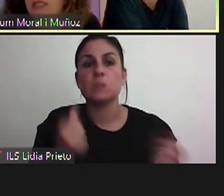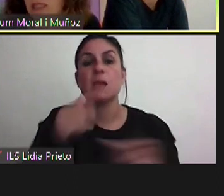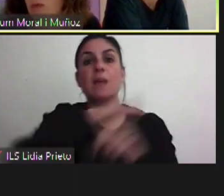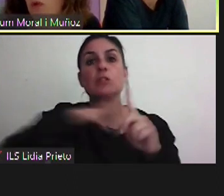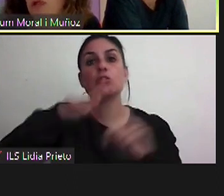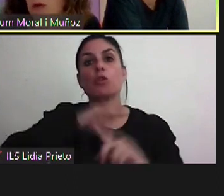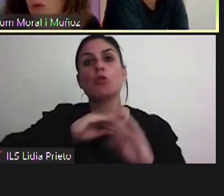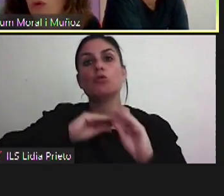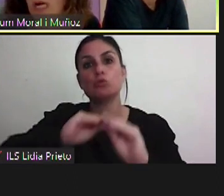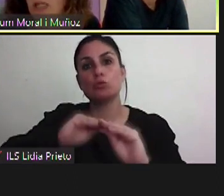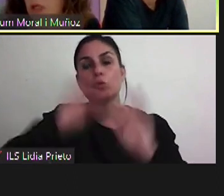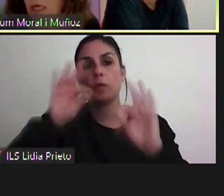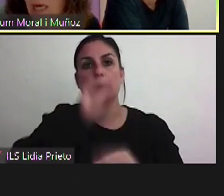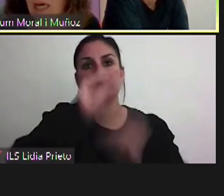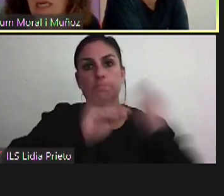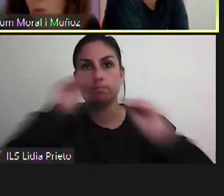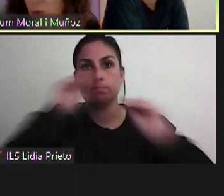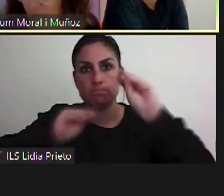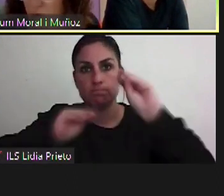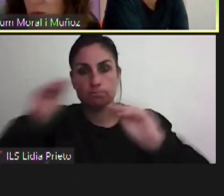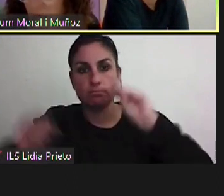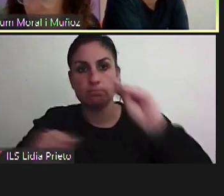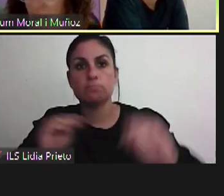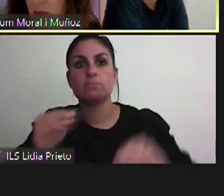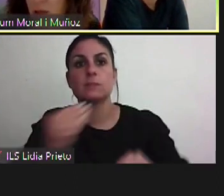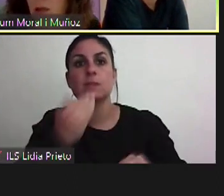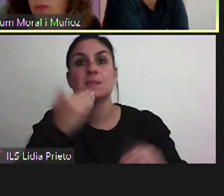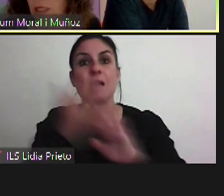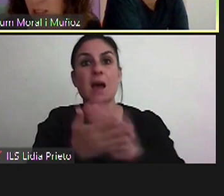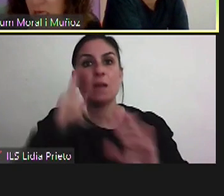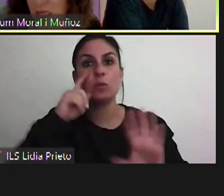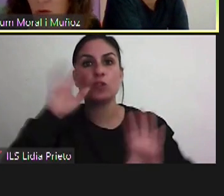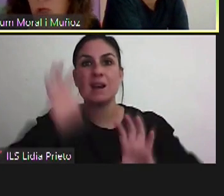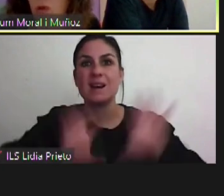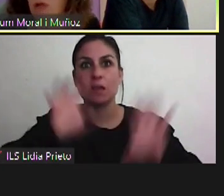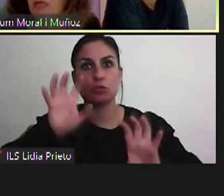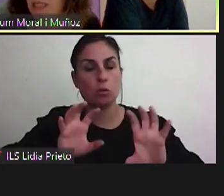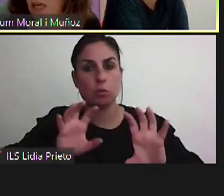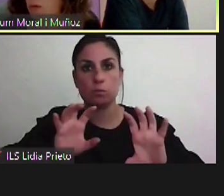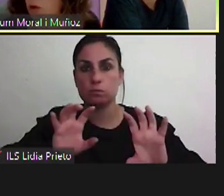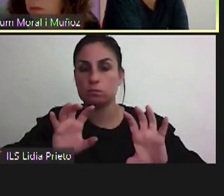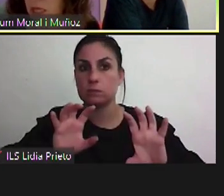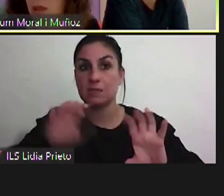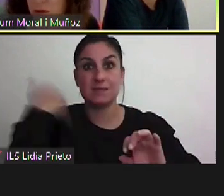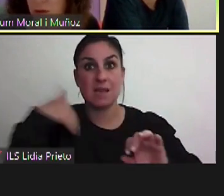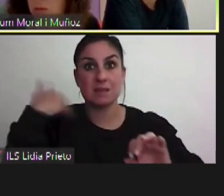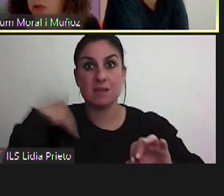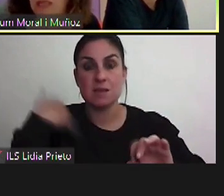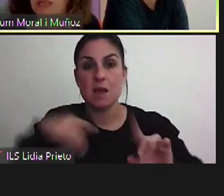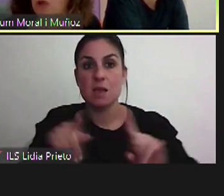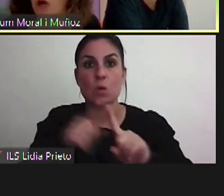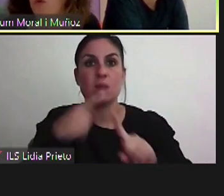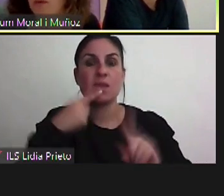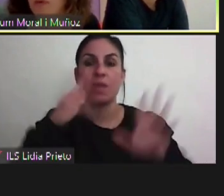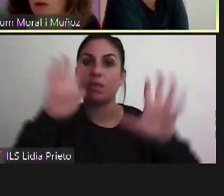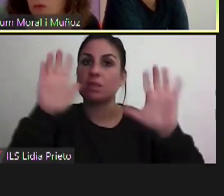evidentemente, si estamos en un caso en el que es un riesgo inminente, porque te está diciendo eso, se está como despidiendo, porque